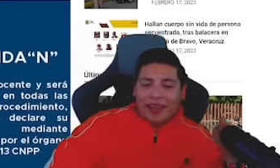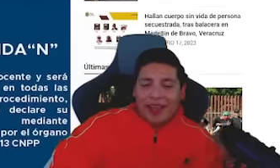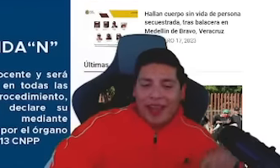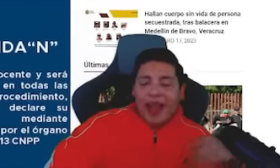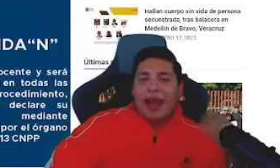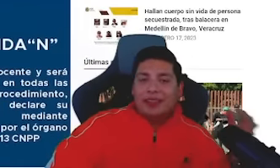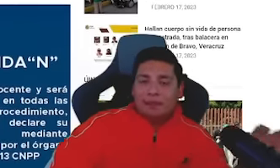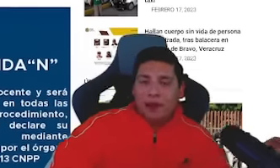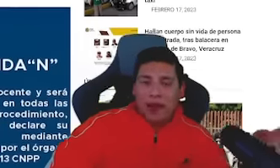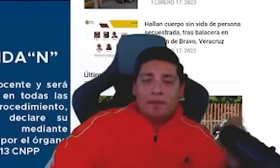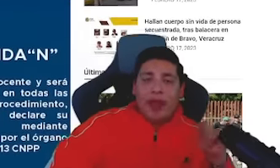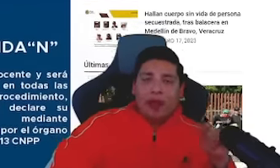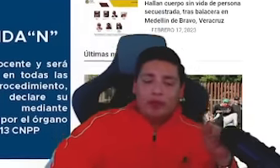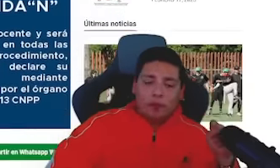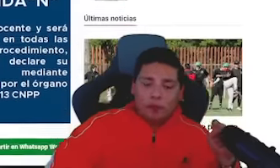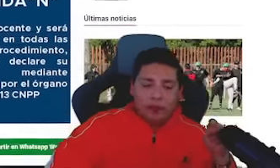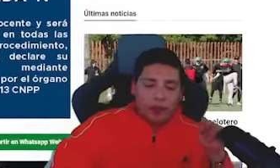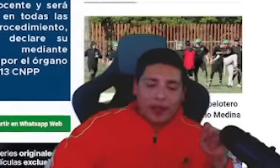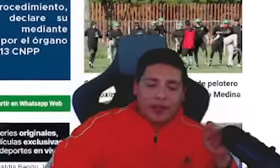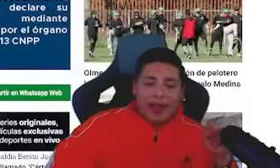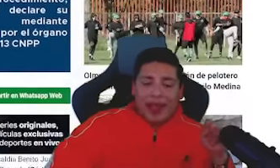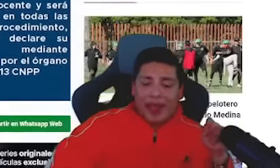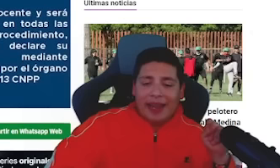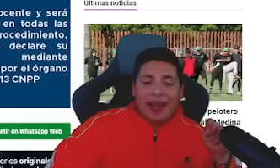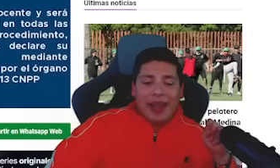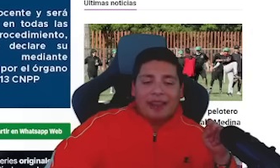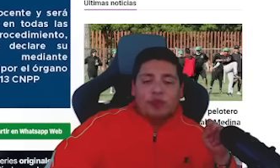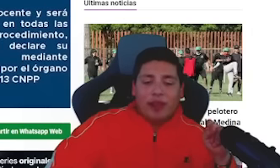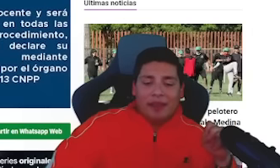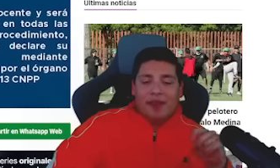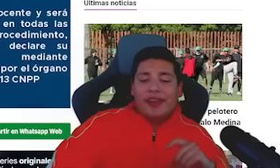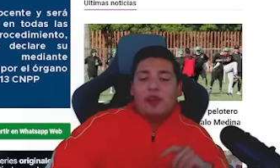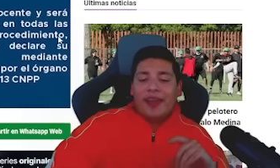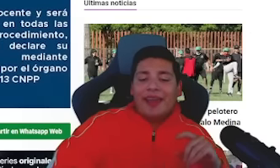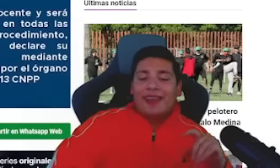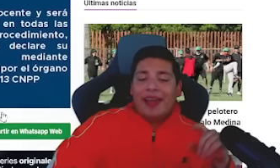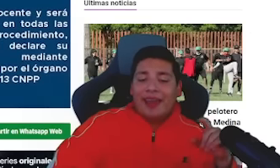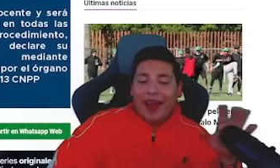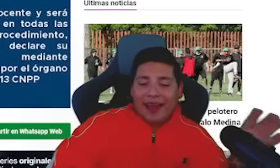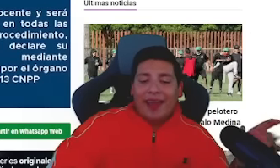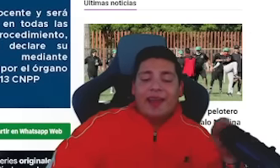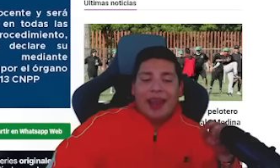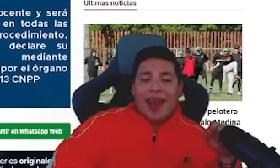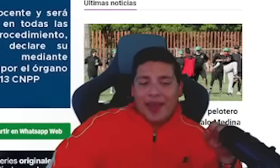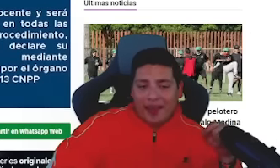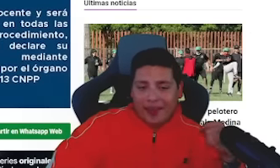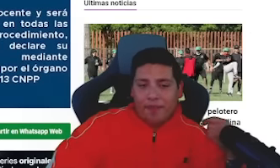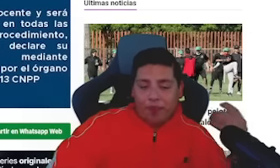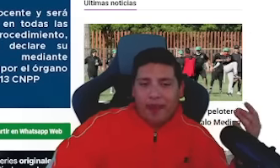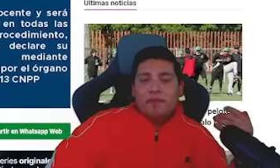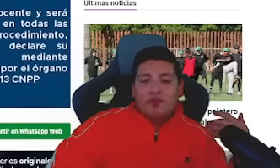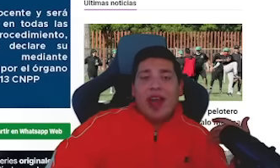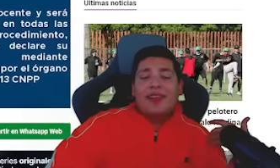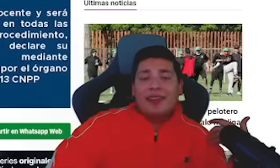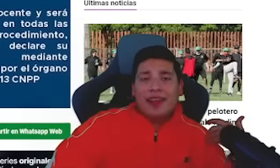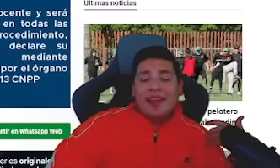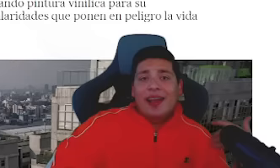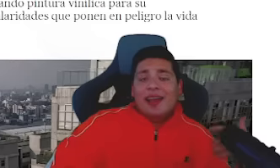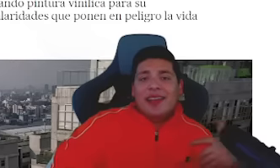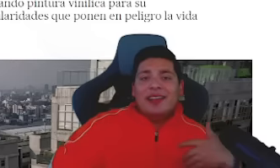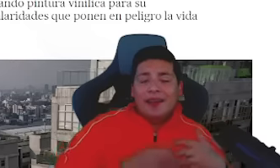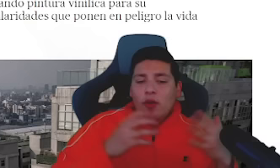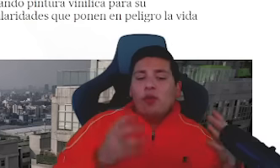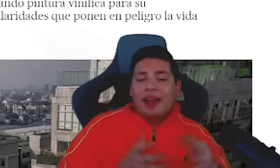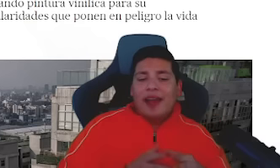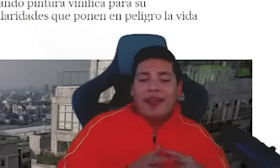pues empieza ya a cimbrar a los opositores en la Ciudad de México. Ellas a Adelaida N., quien fue ya